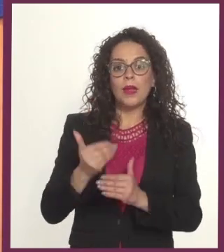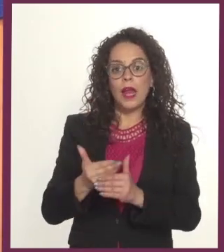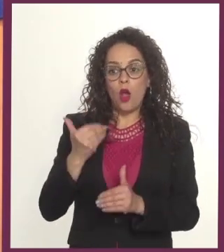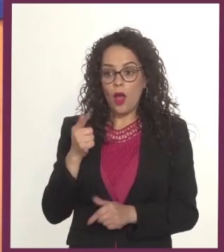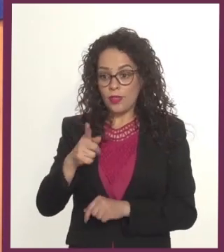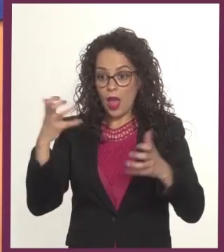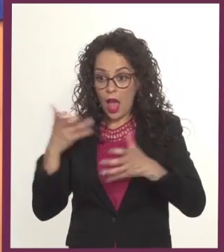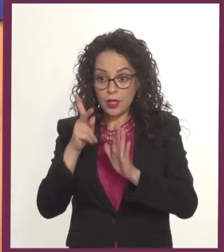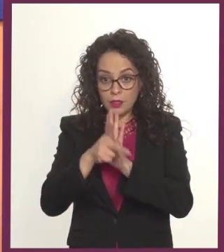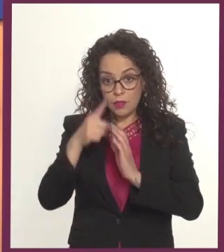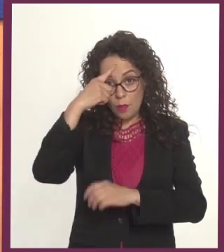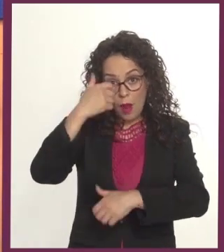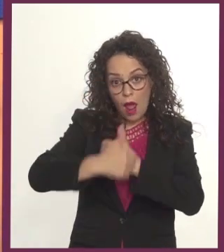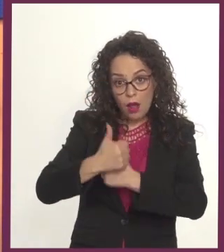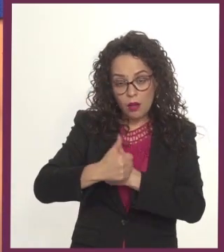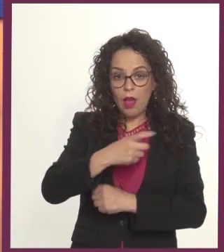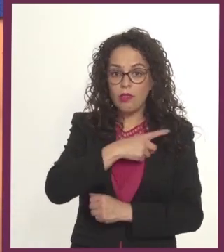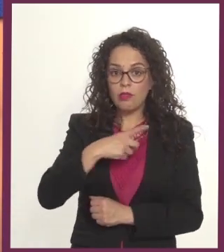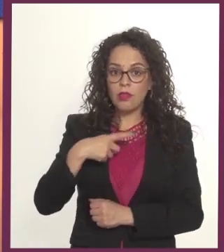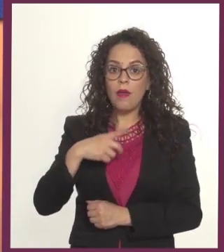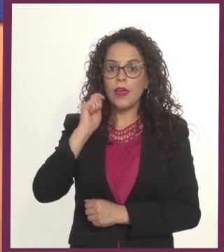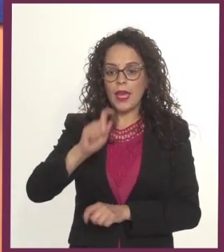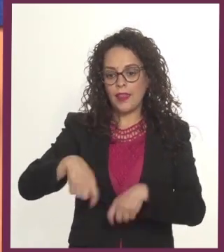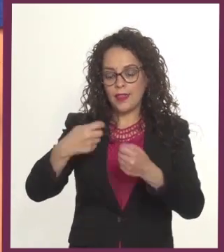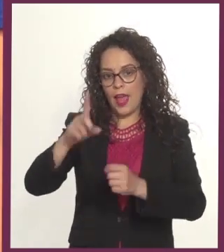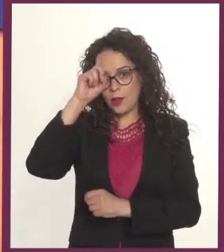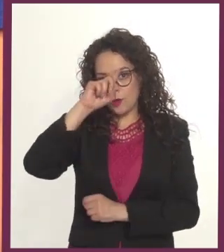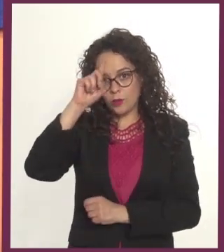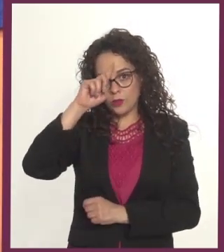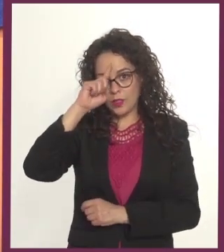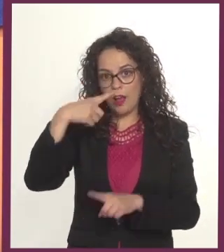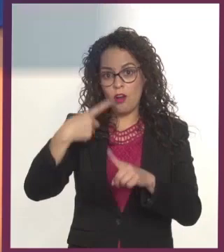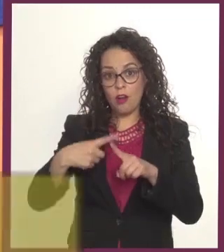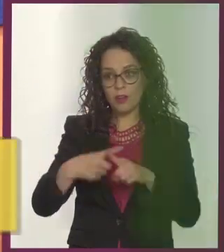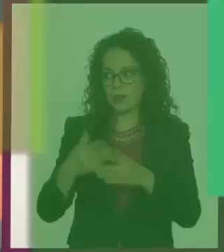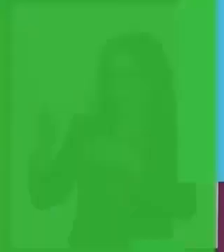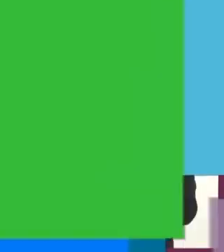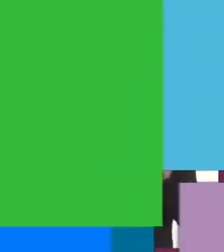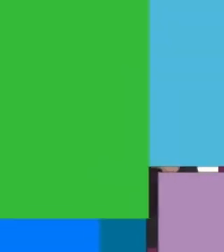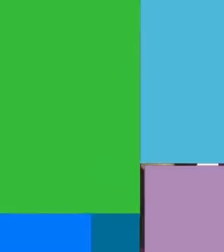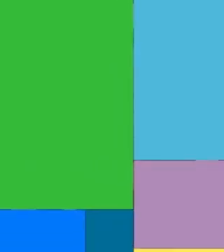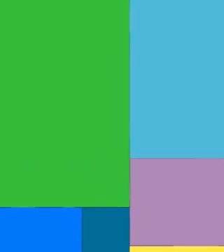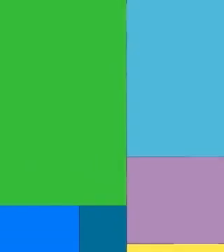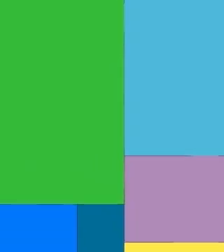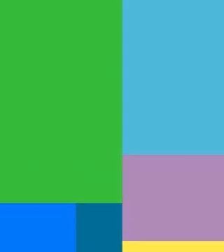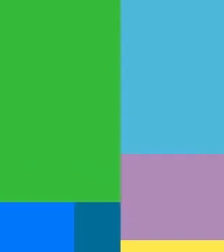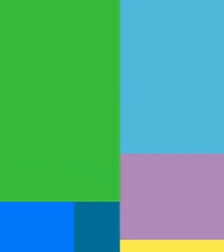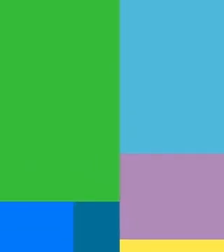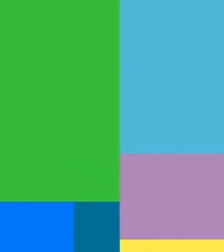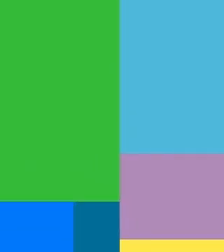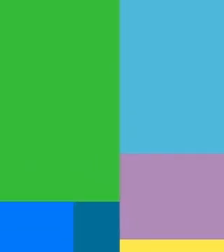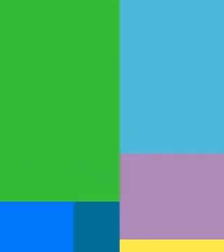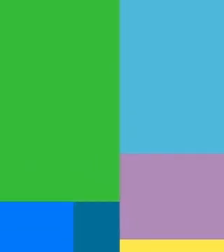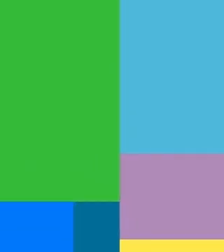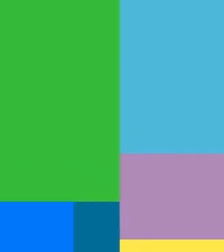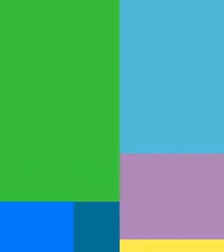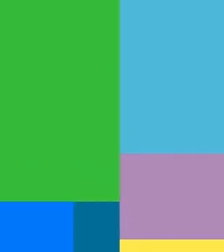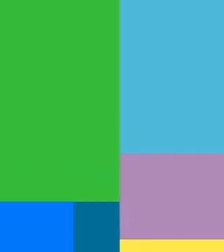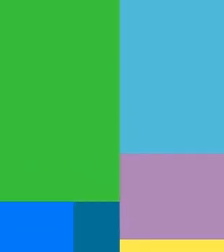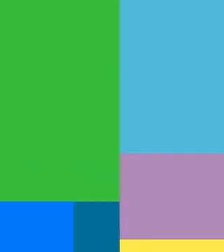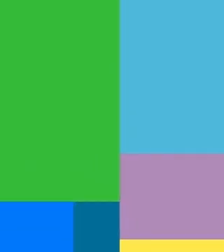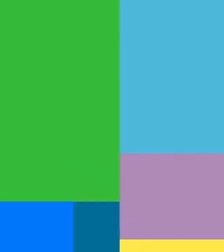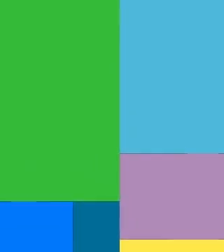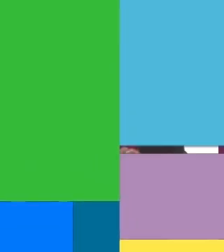antes de que empiecen a hacer sus videos para el concurso, hay que pasarles los consejos de nuestro invitado especial. ¡Cierto!